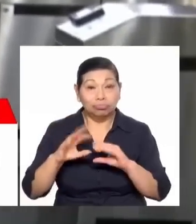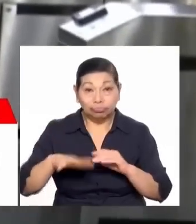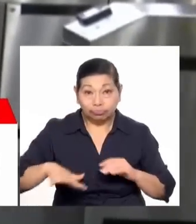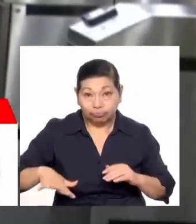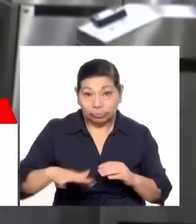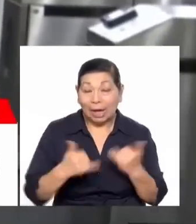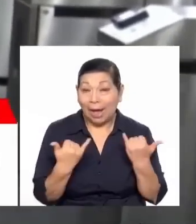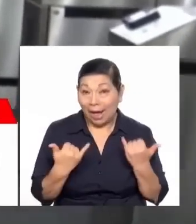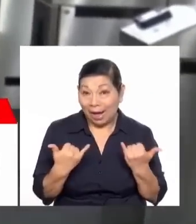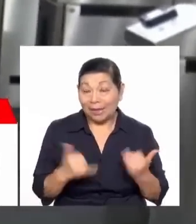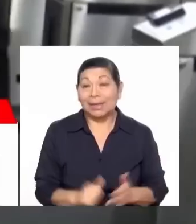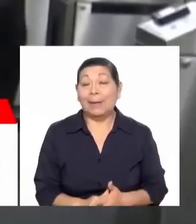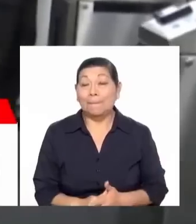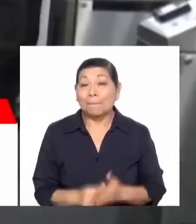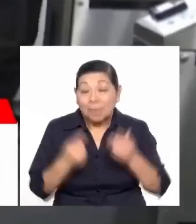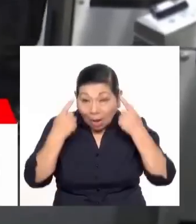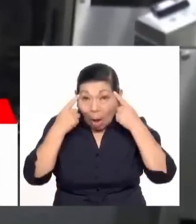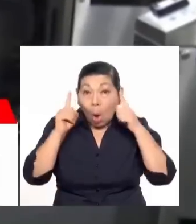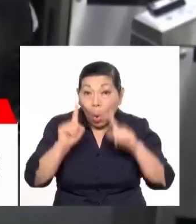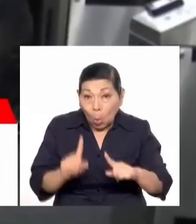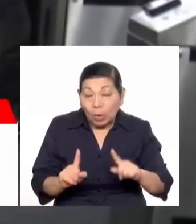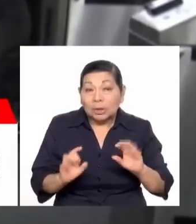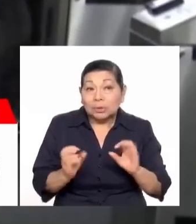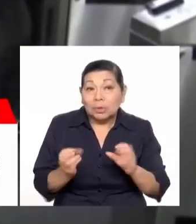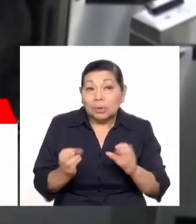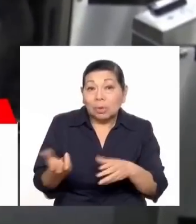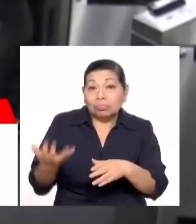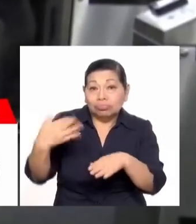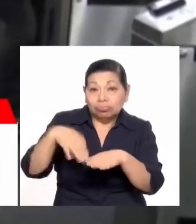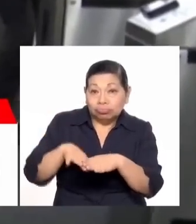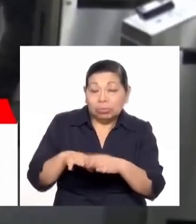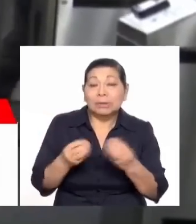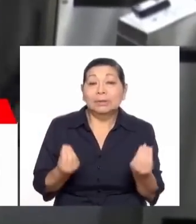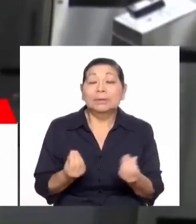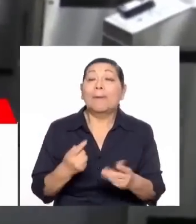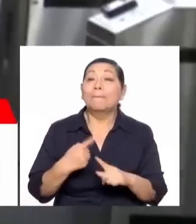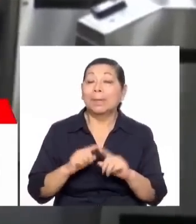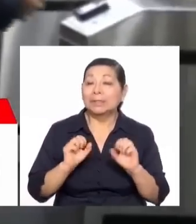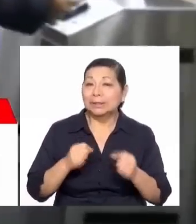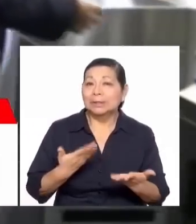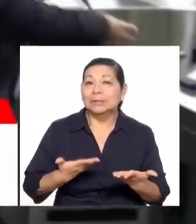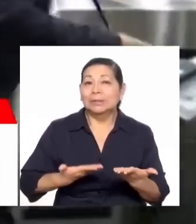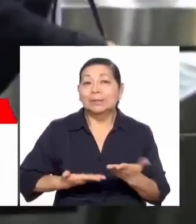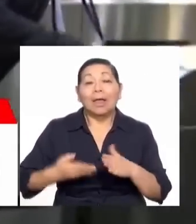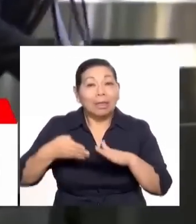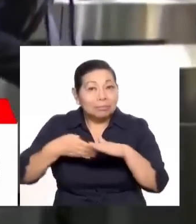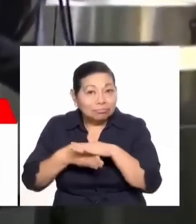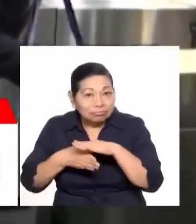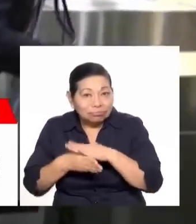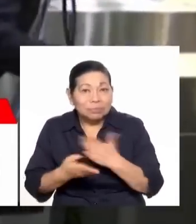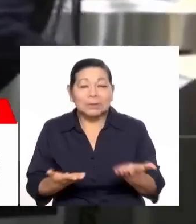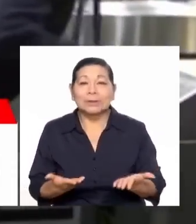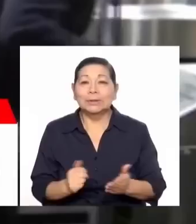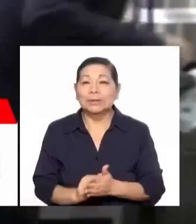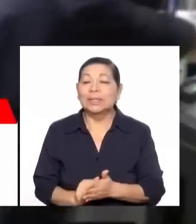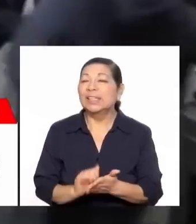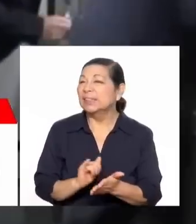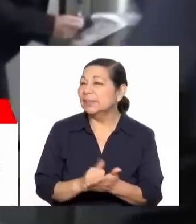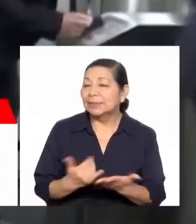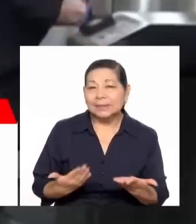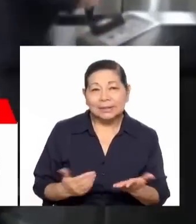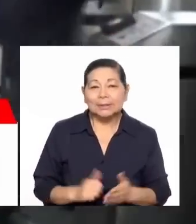que acá se acuerde va a ser incluida e incluso va a estar dentro de lo que